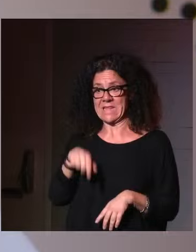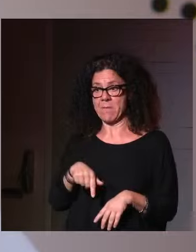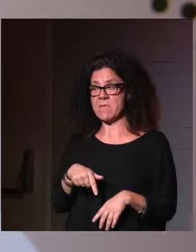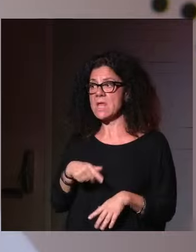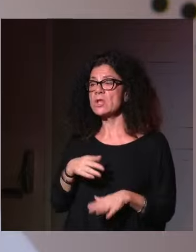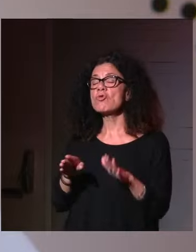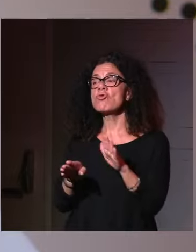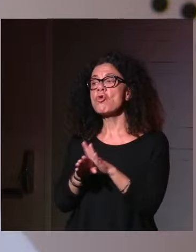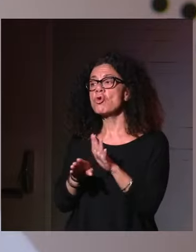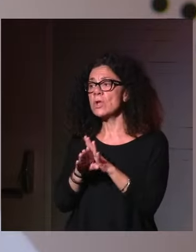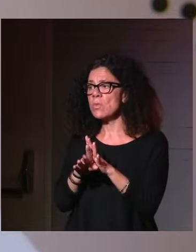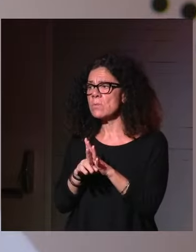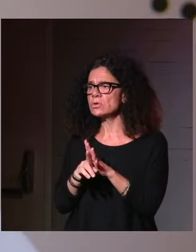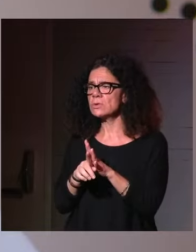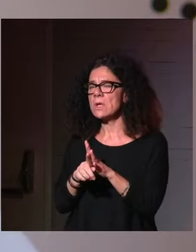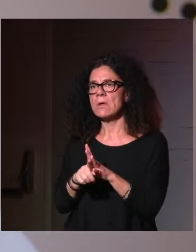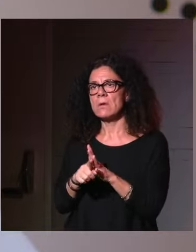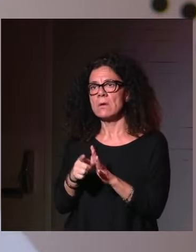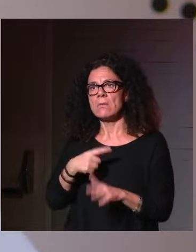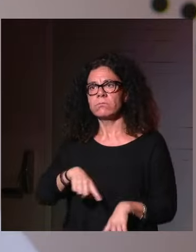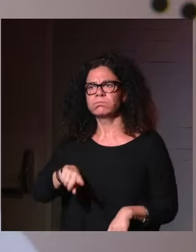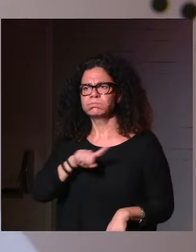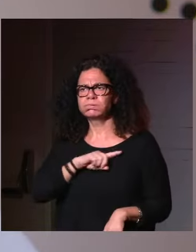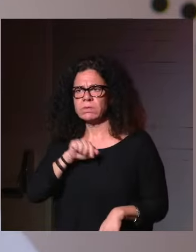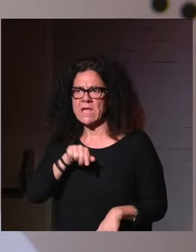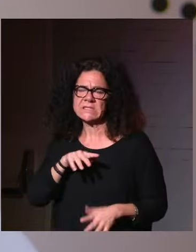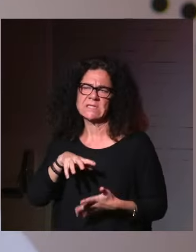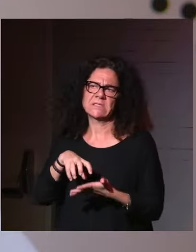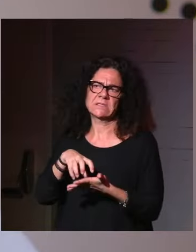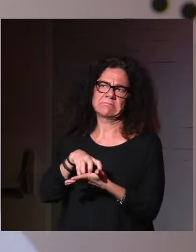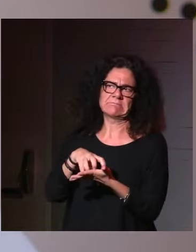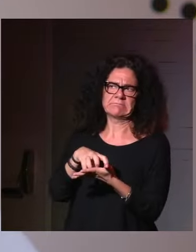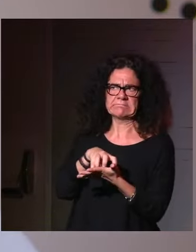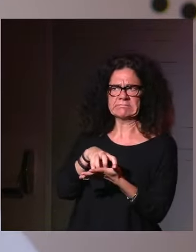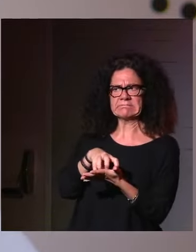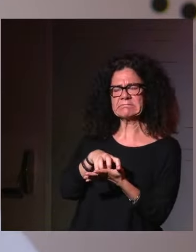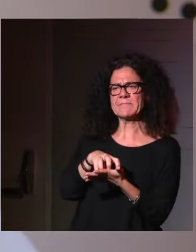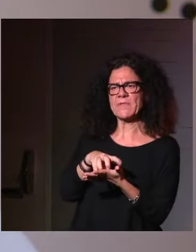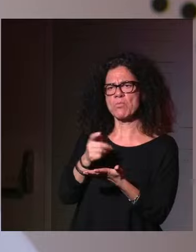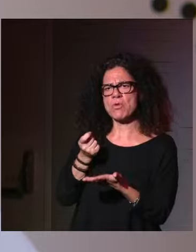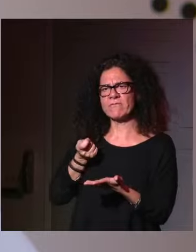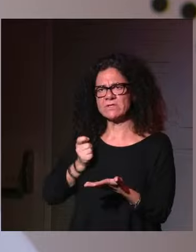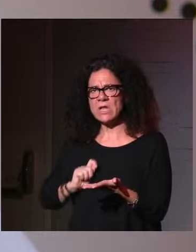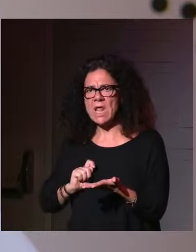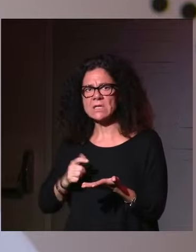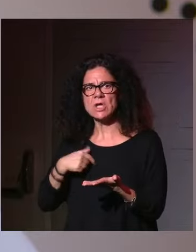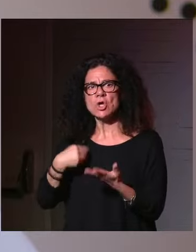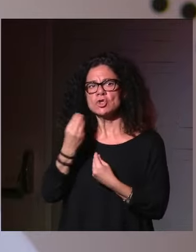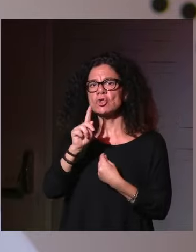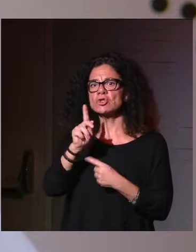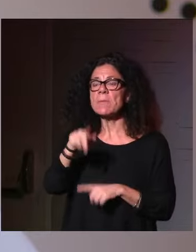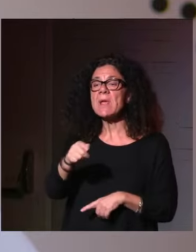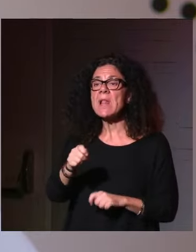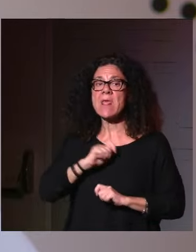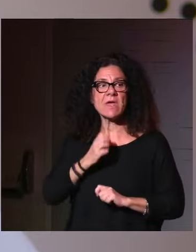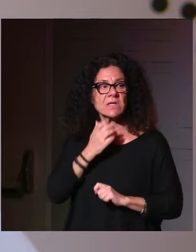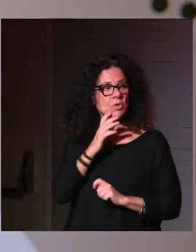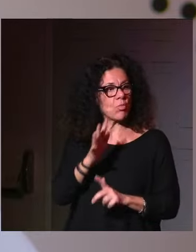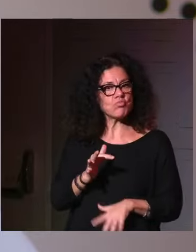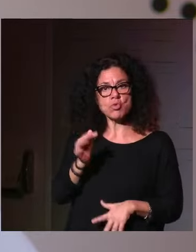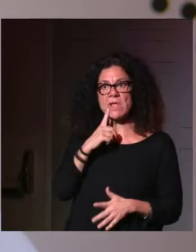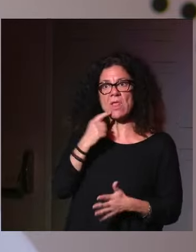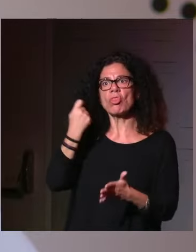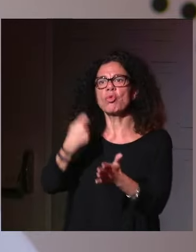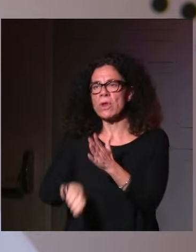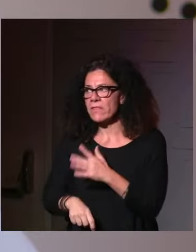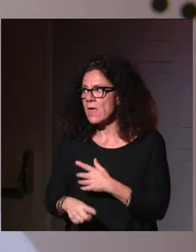seguimos recibiendo este tipo de de cuestionamientos eh profesionales no yo creo que eso le da también un Plus de dureza no de que